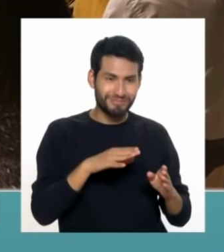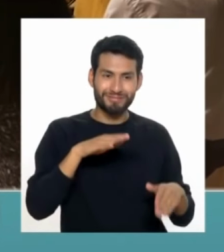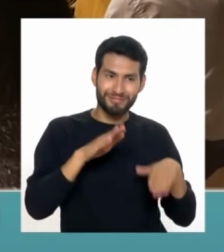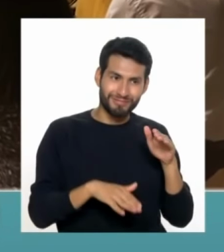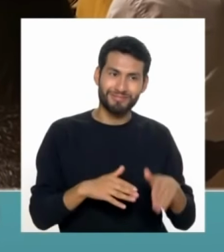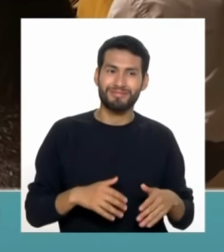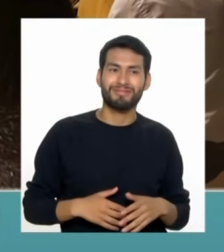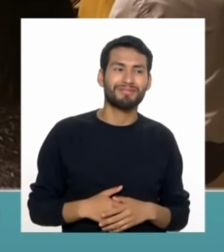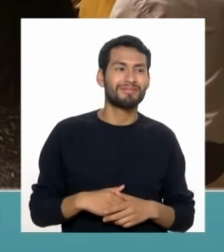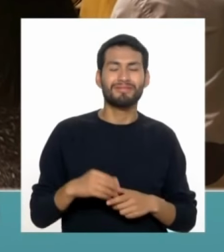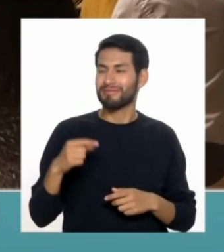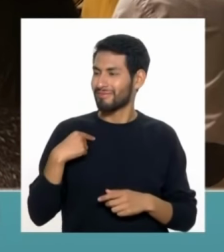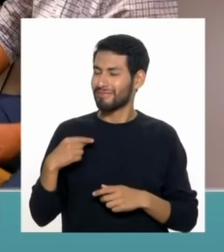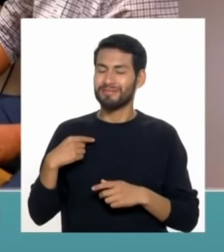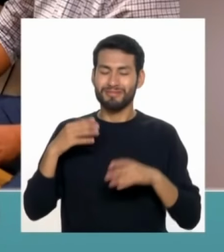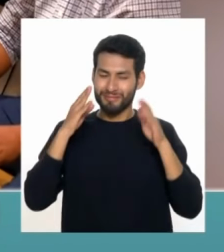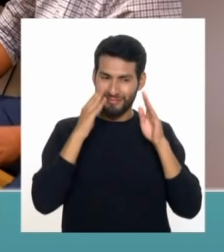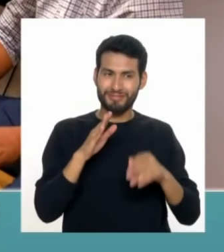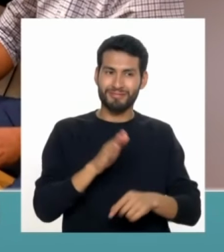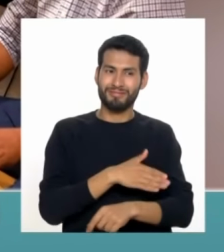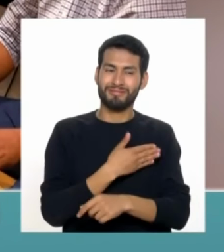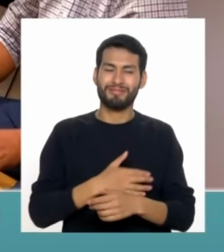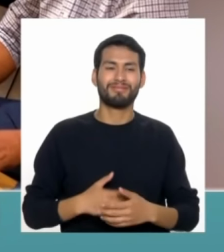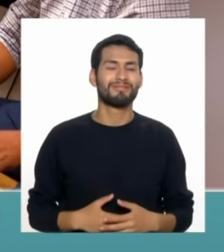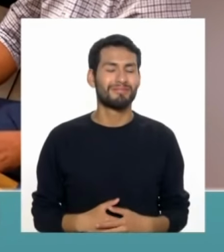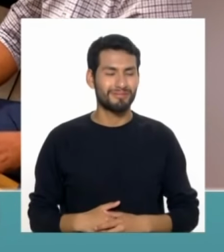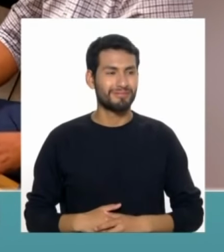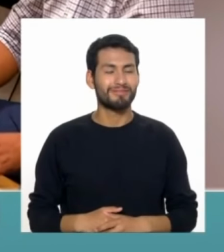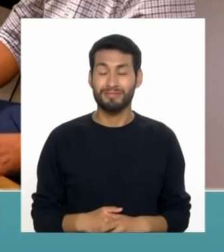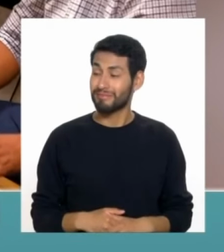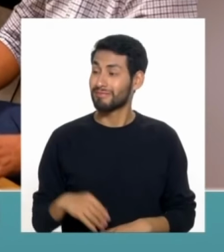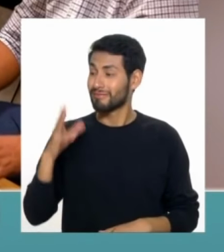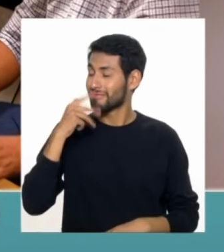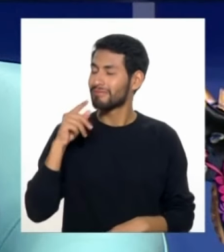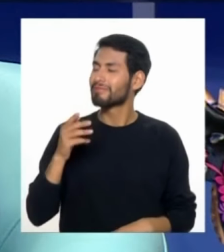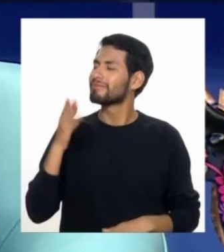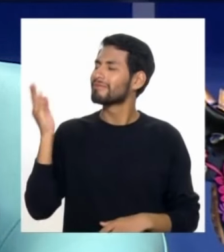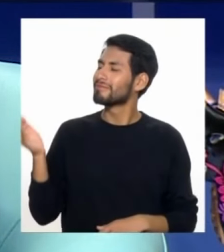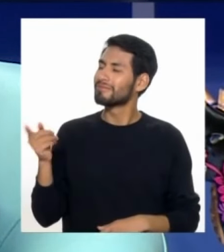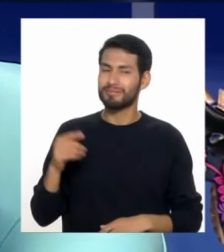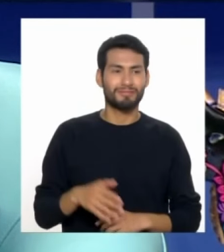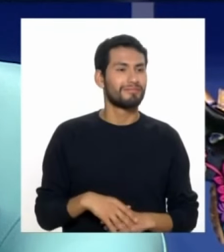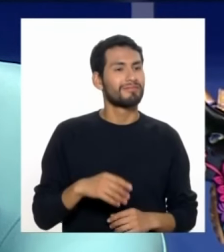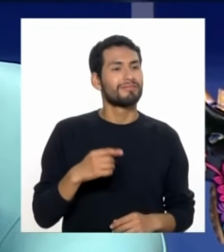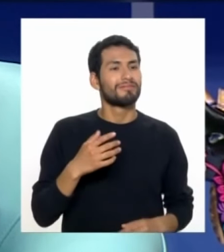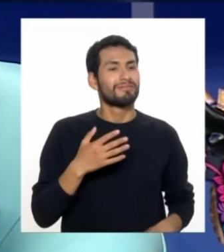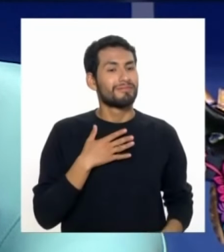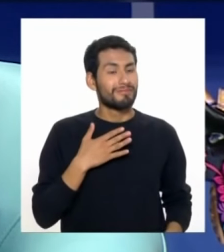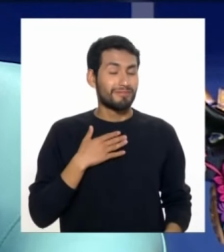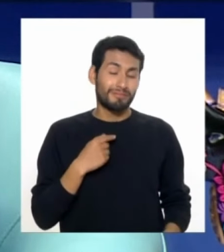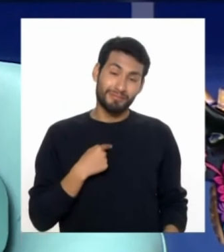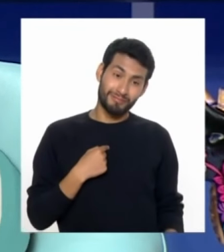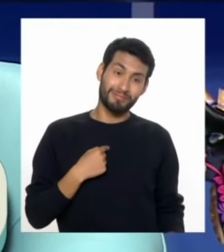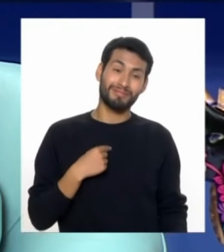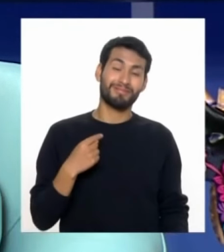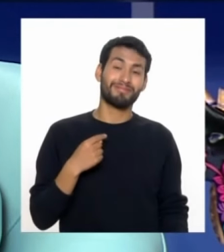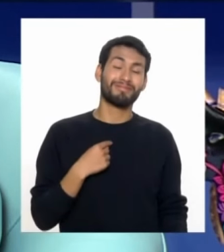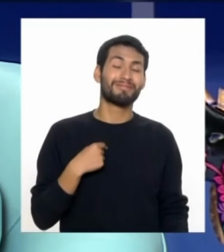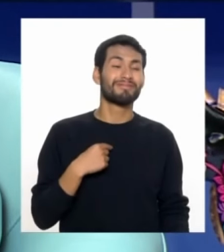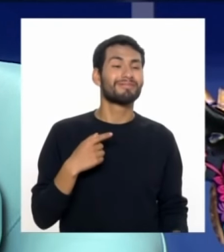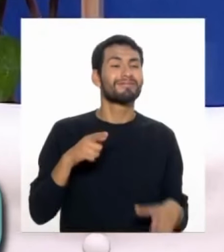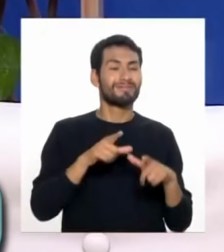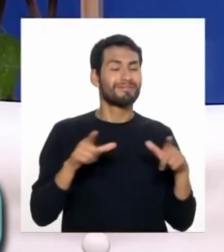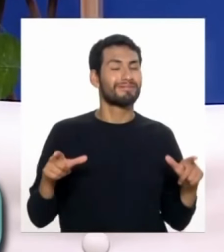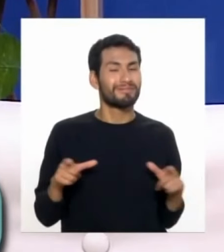radical, para dedicarme a la música, ¿no? Qué bonito. ¿Y en tu caso? En mi caso, a ver, yo vengo de un